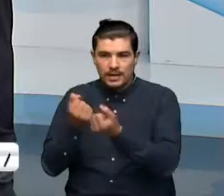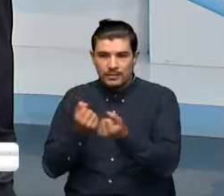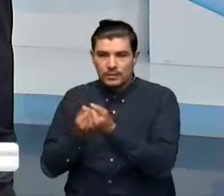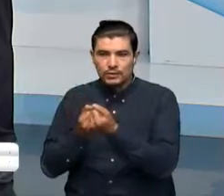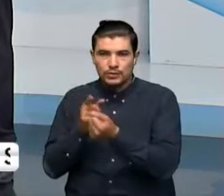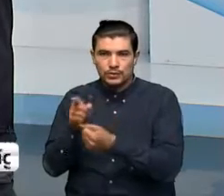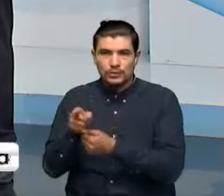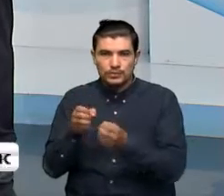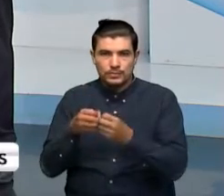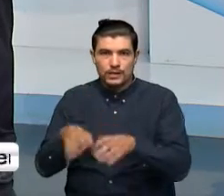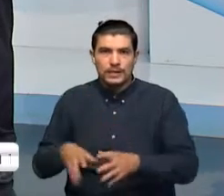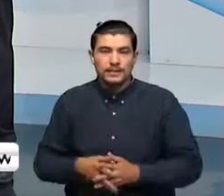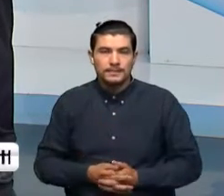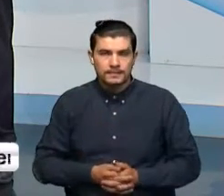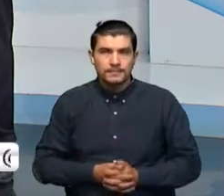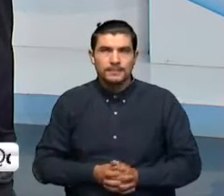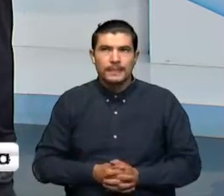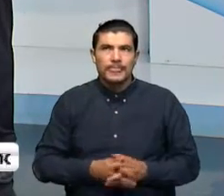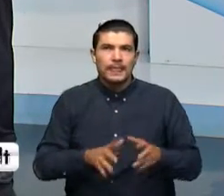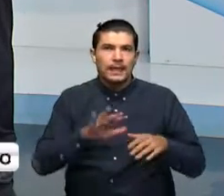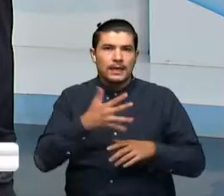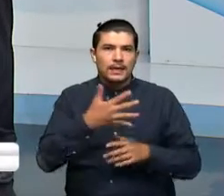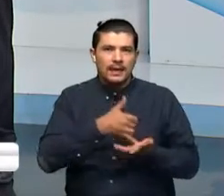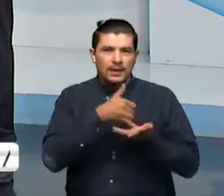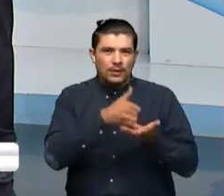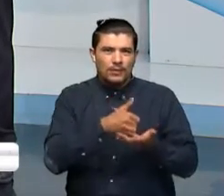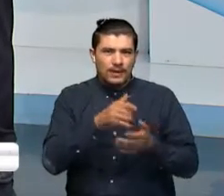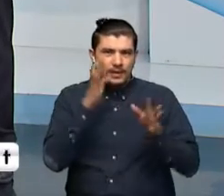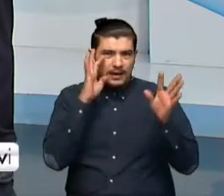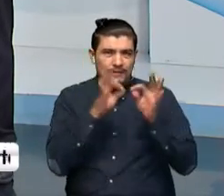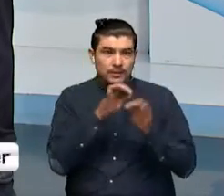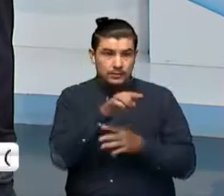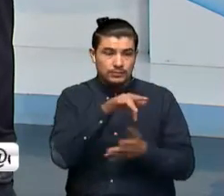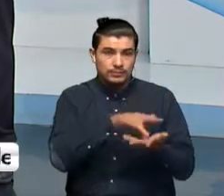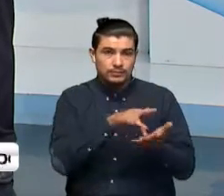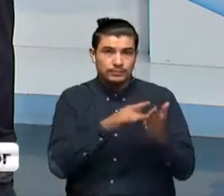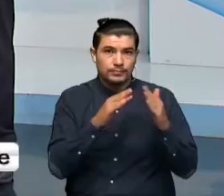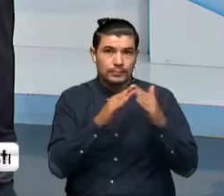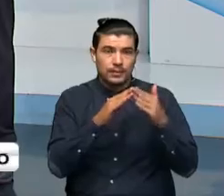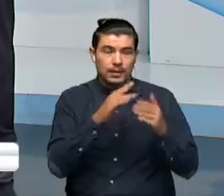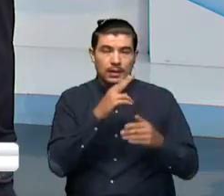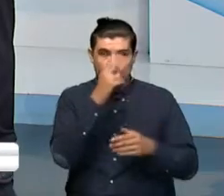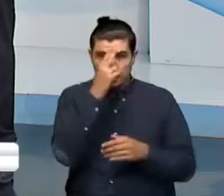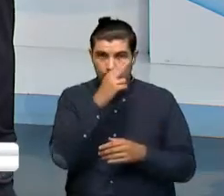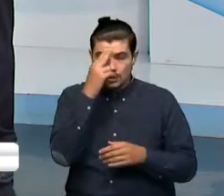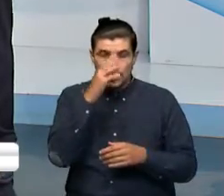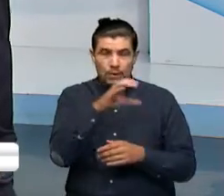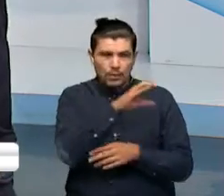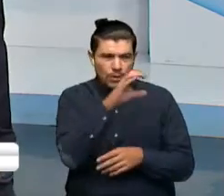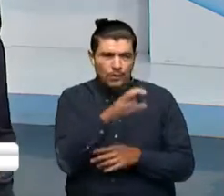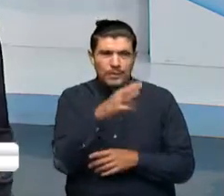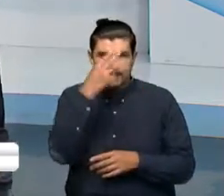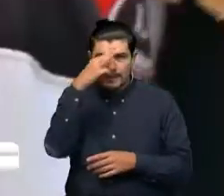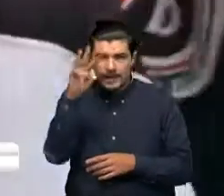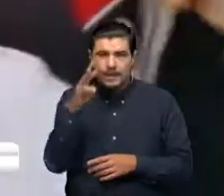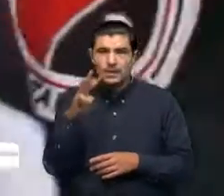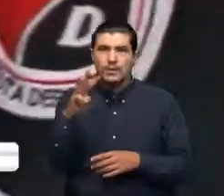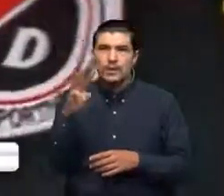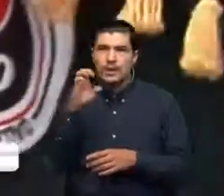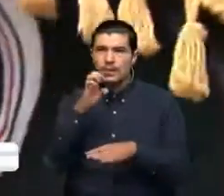culminó con éxito la quinta copa de la fe donde participaron integrantes de la iglesia católica de colombia de mexico de venezuela y también adecuada